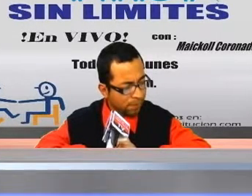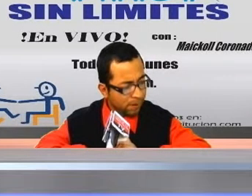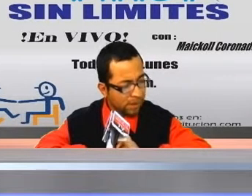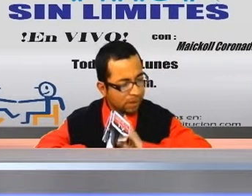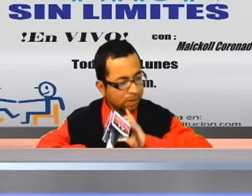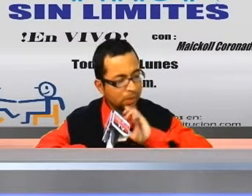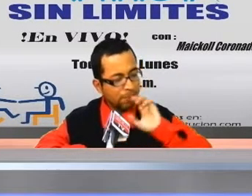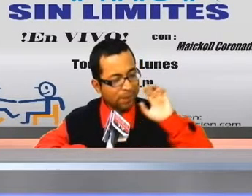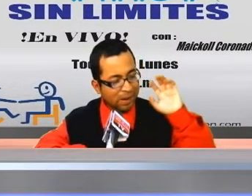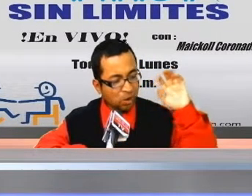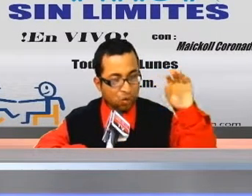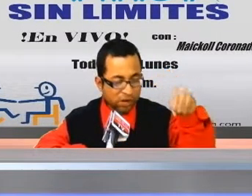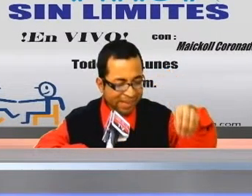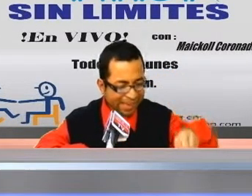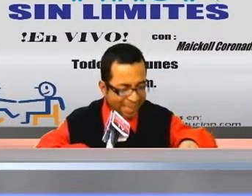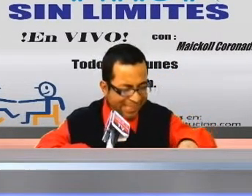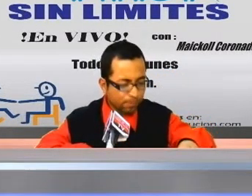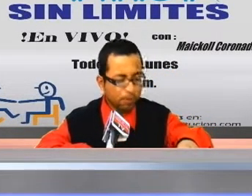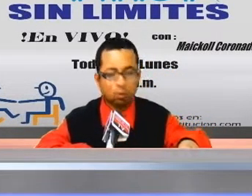también para